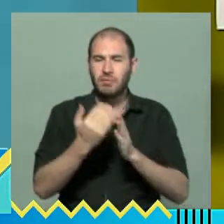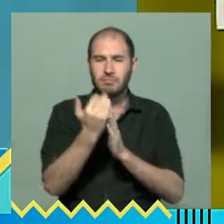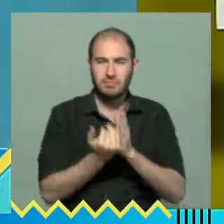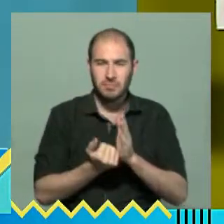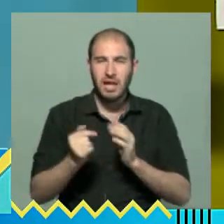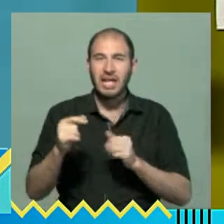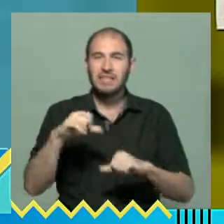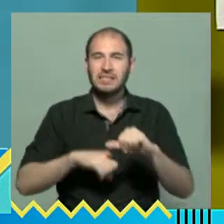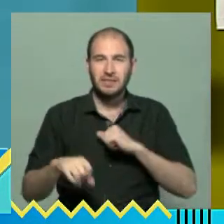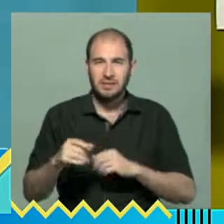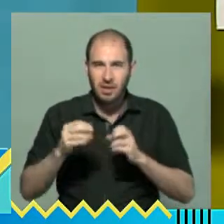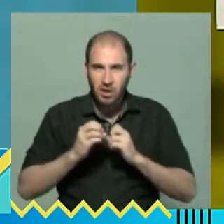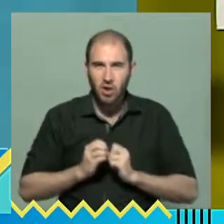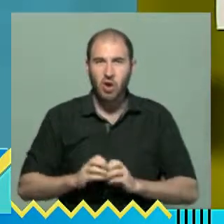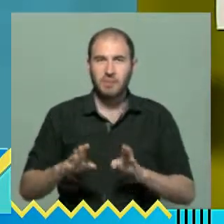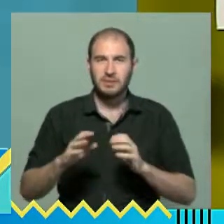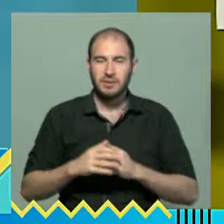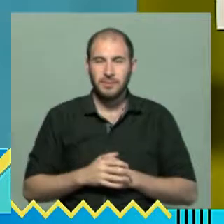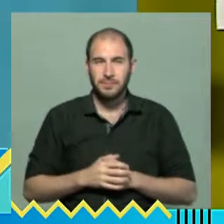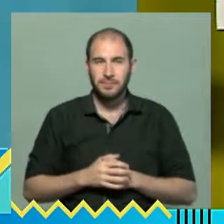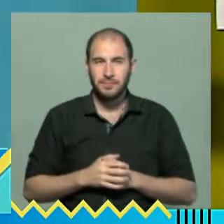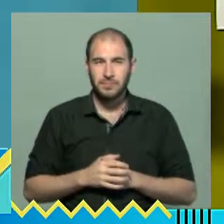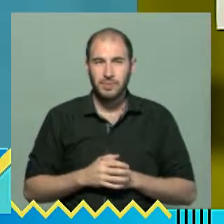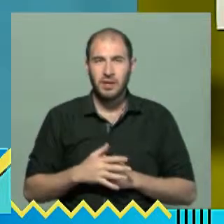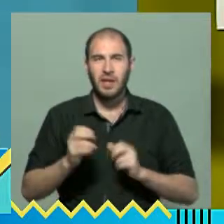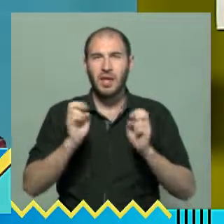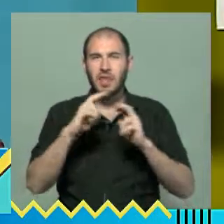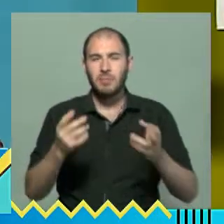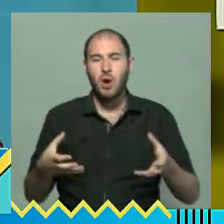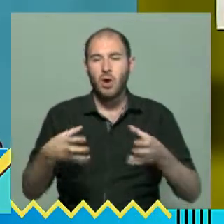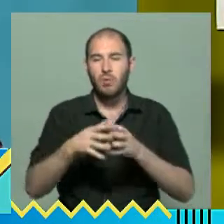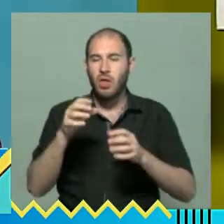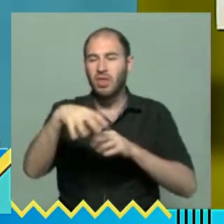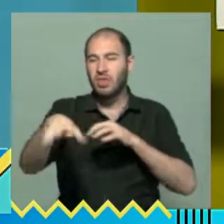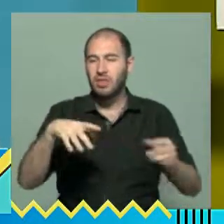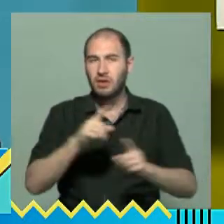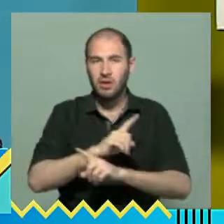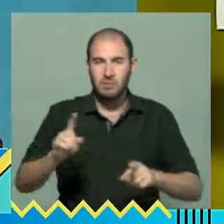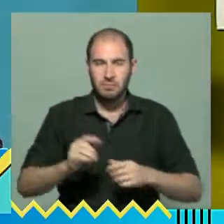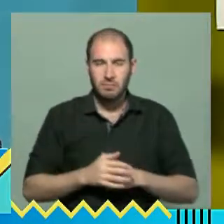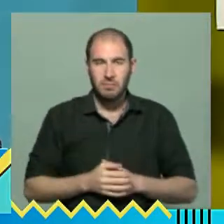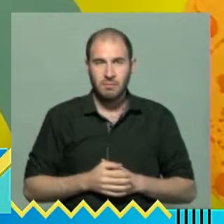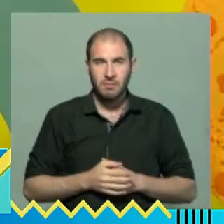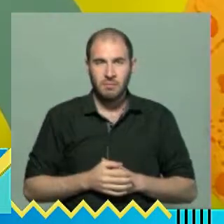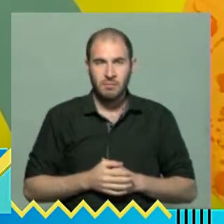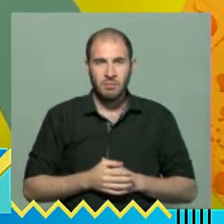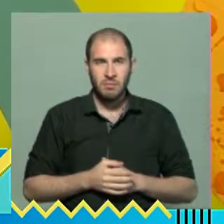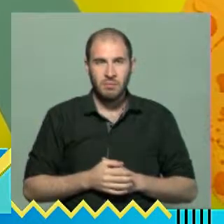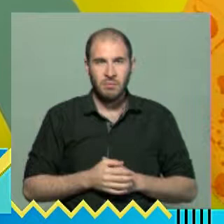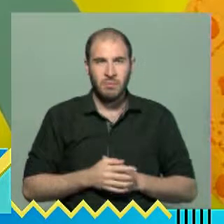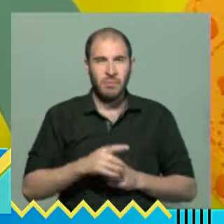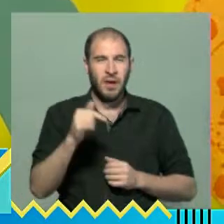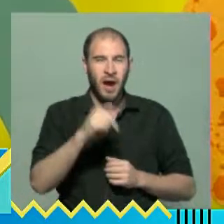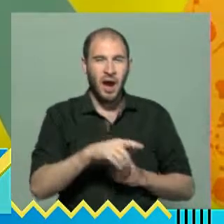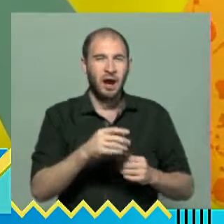llevaron a que las ciencias empezaran a hablar de un conjunto y no de partes separadas? Hay como